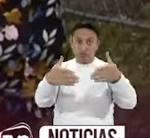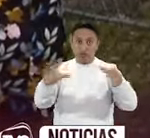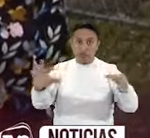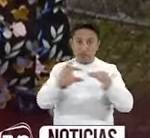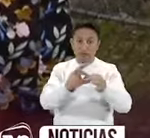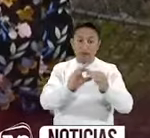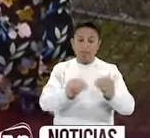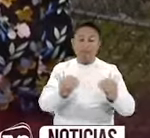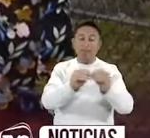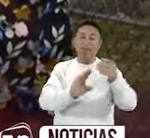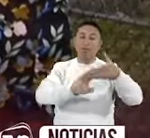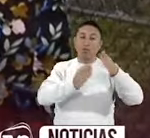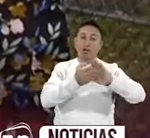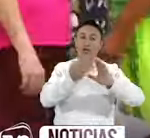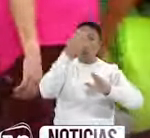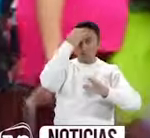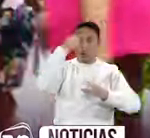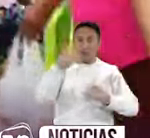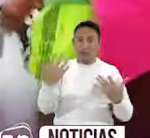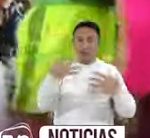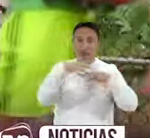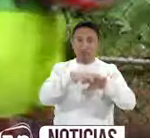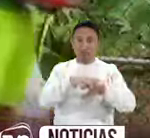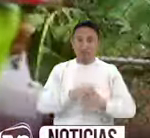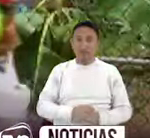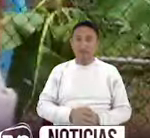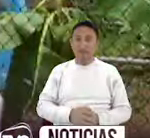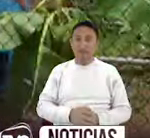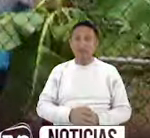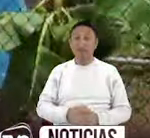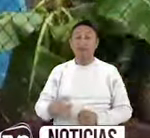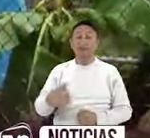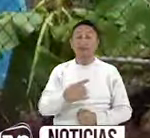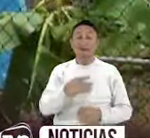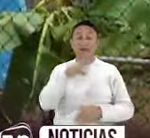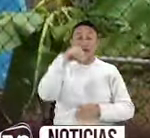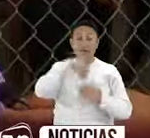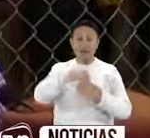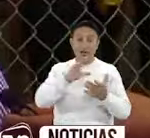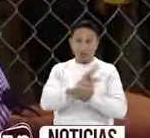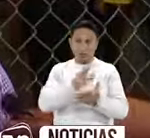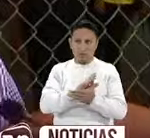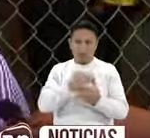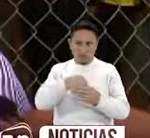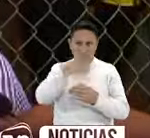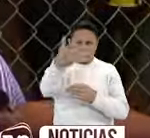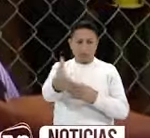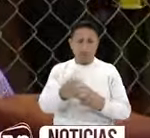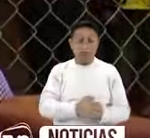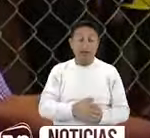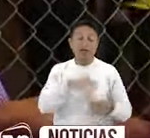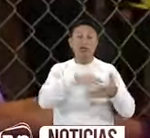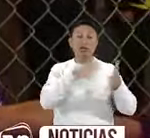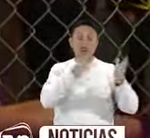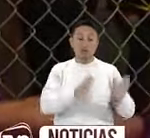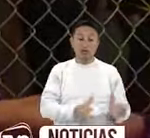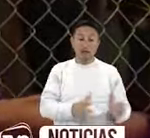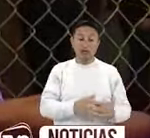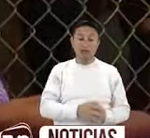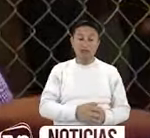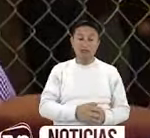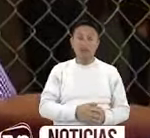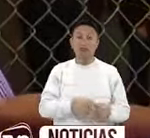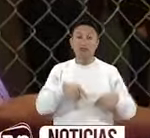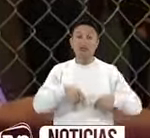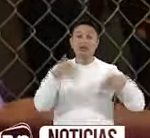comunidad educativa, traspasando las paredes de los establecimientos. No solamente para los estudiantes, de los profesionales de educación docentes, de